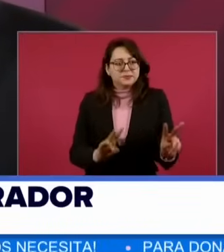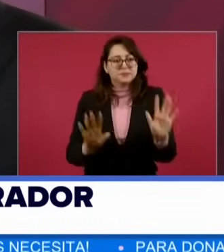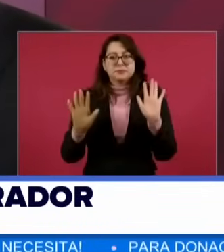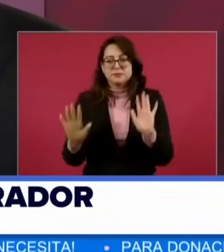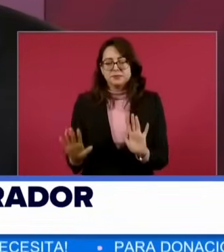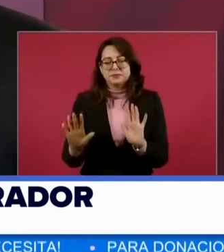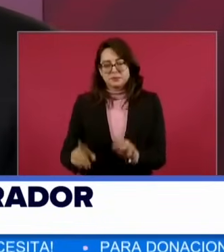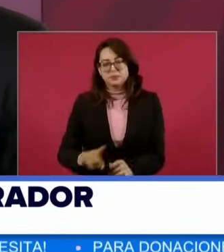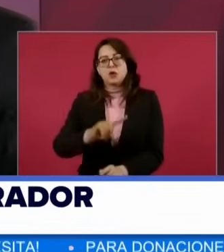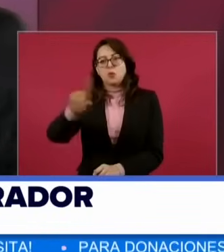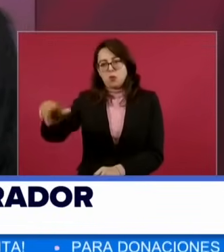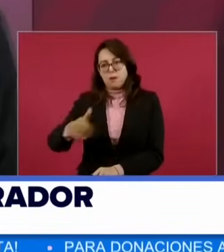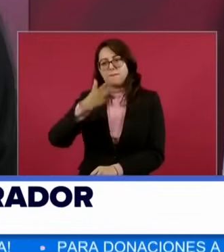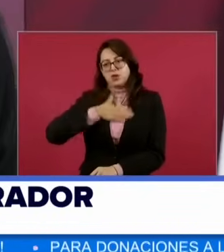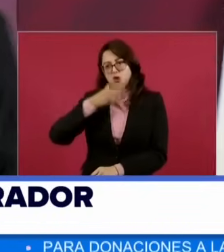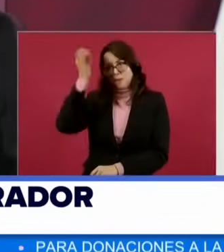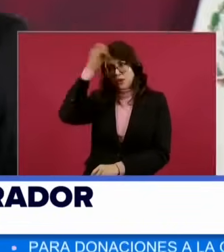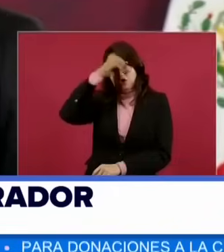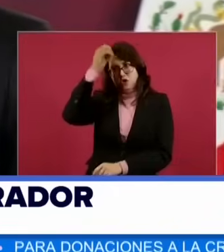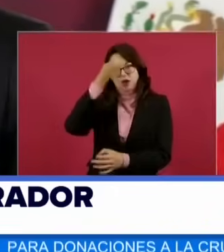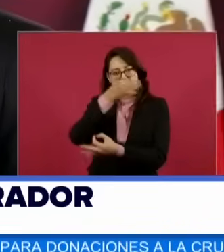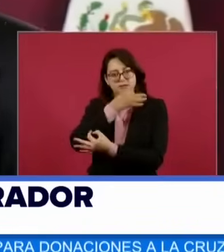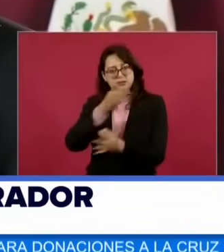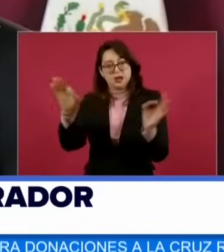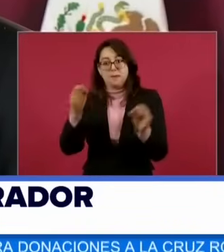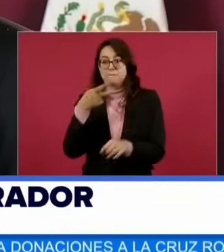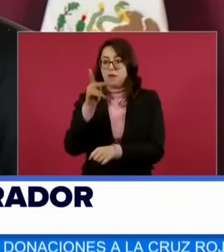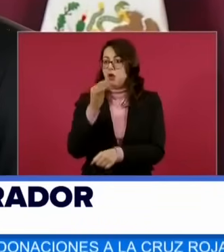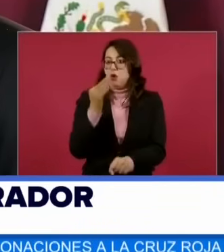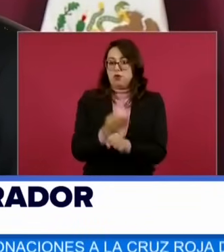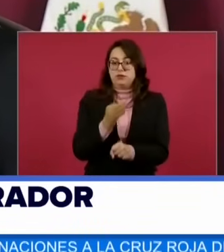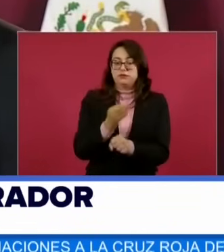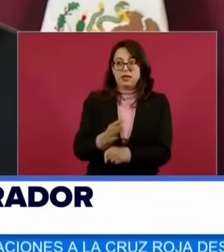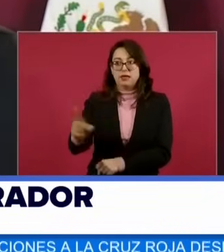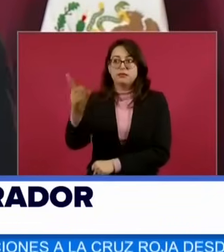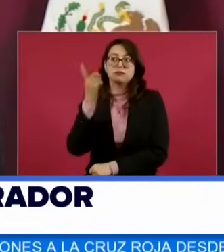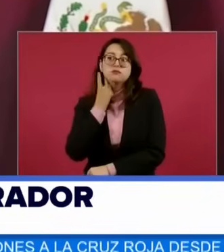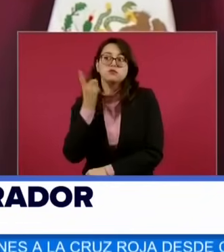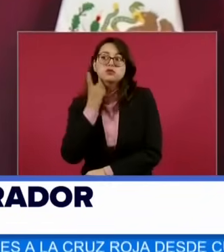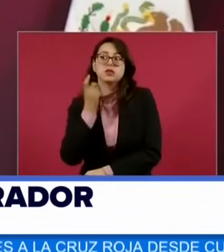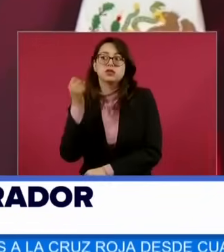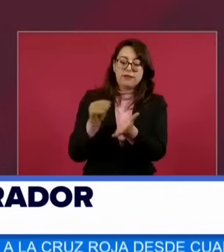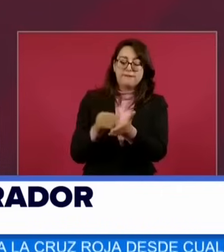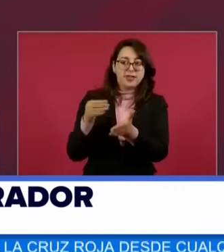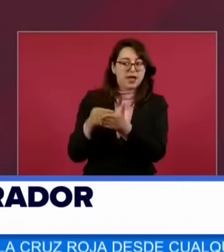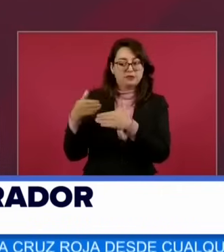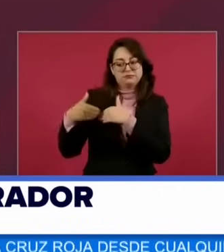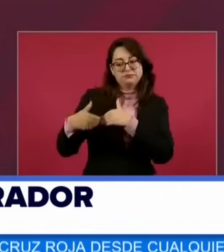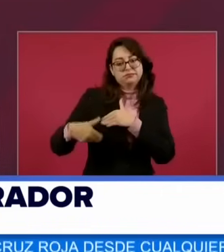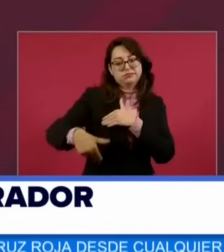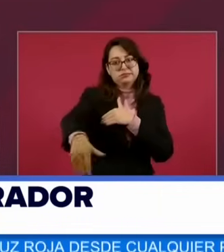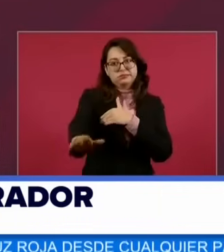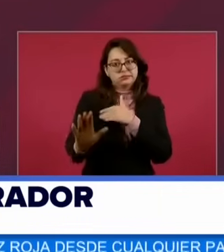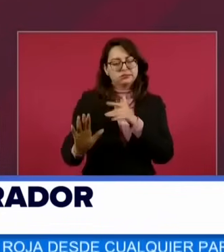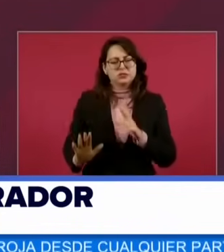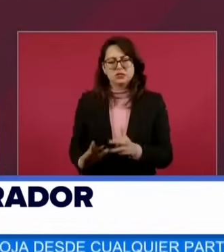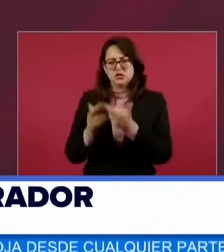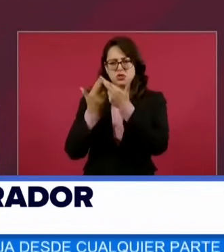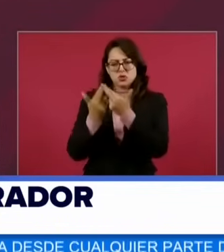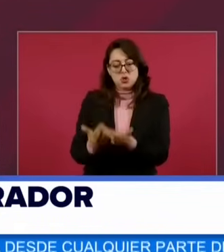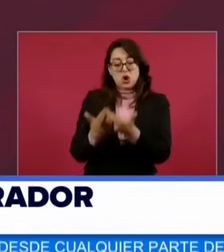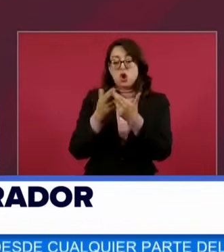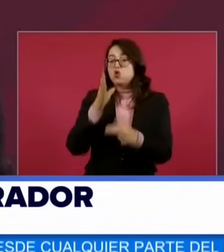termina eh el periodo legislativo hay tiempo no es una cosa